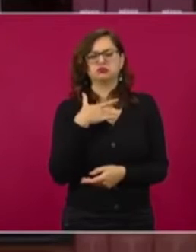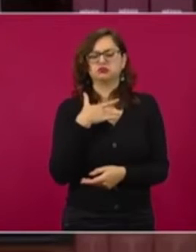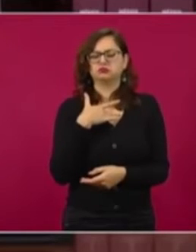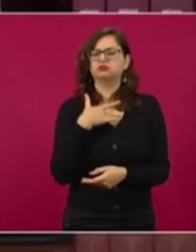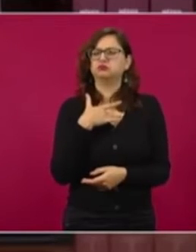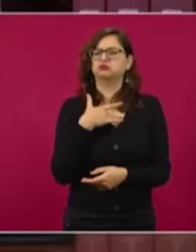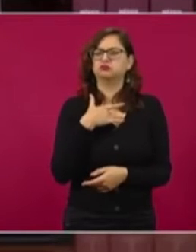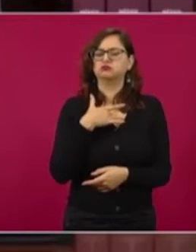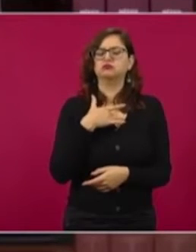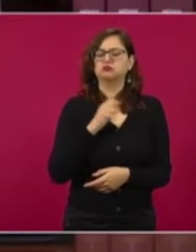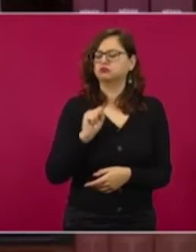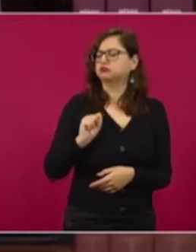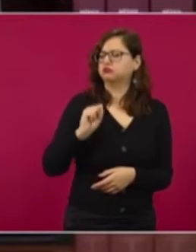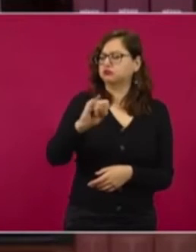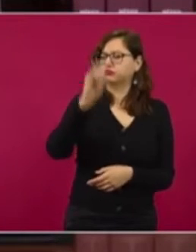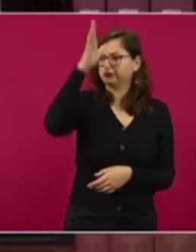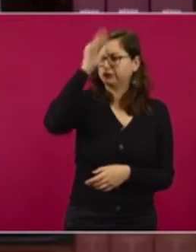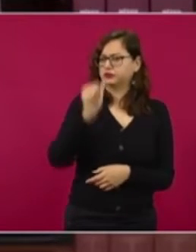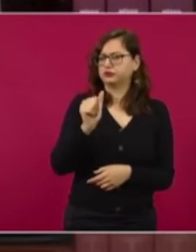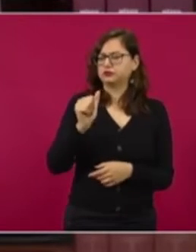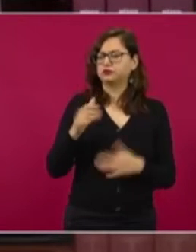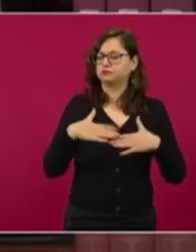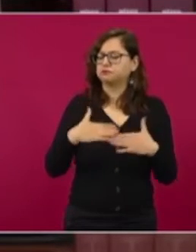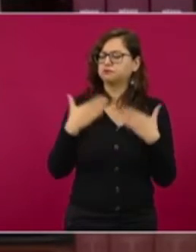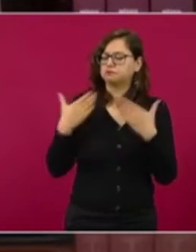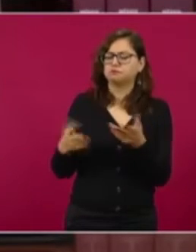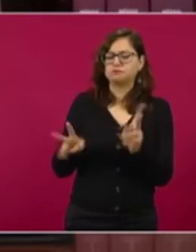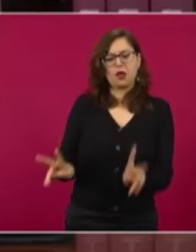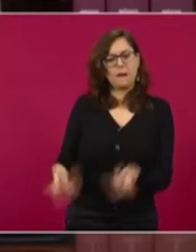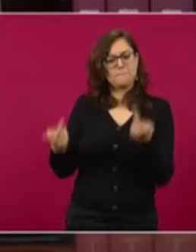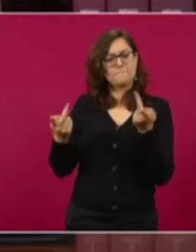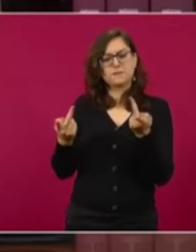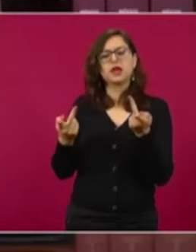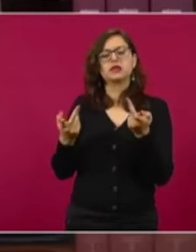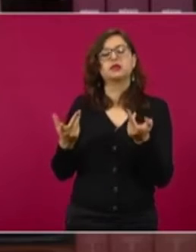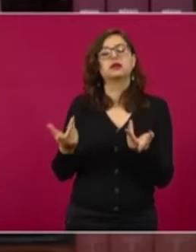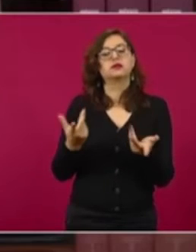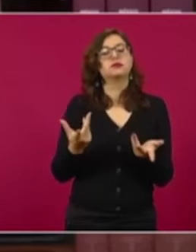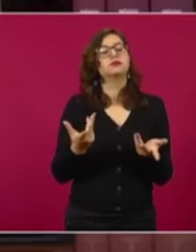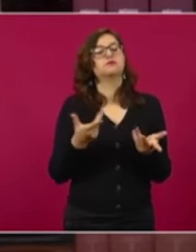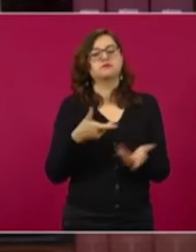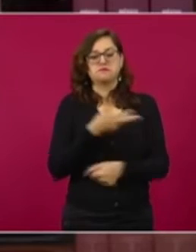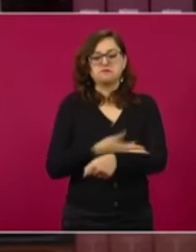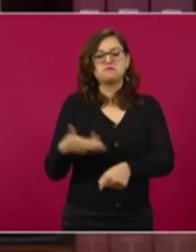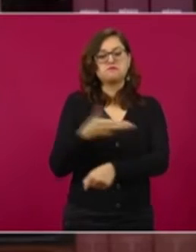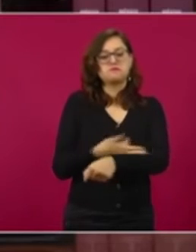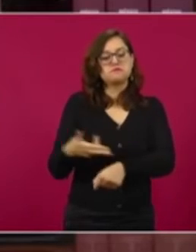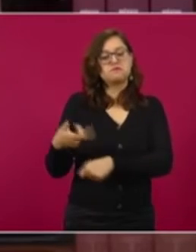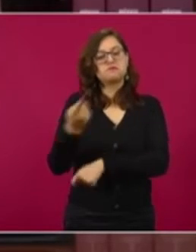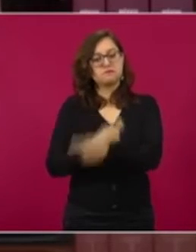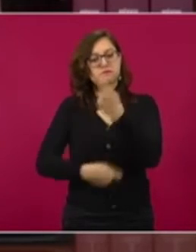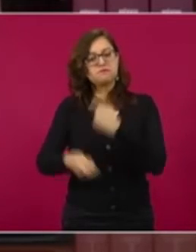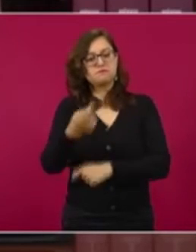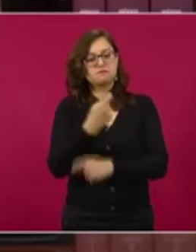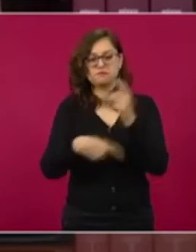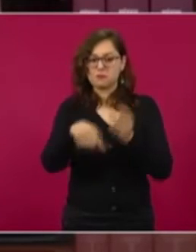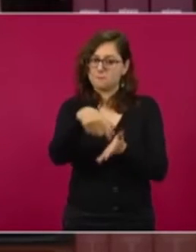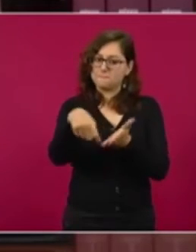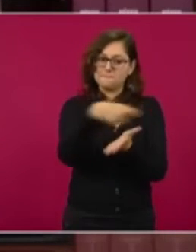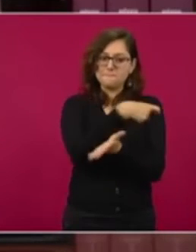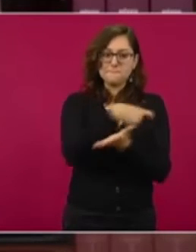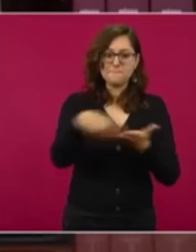que nos dieron su confianza para llevar a cabo esta